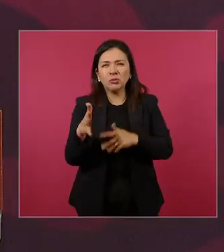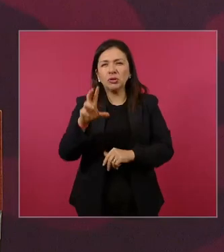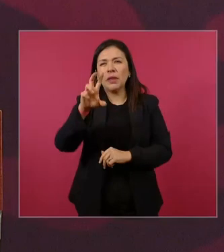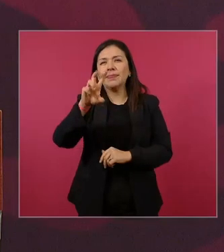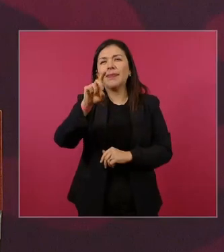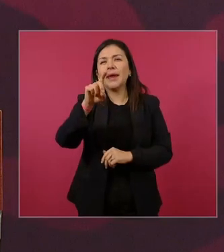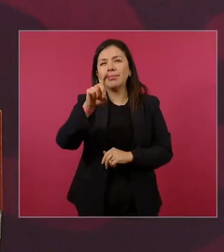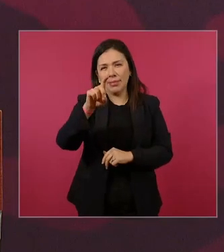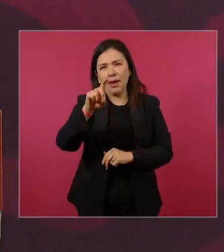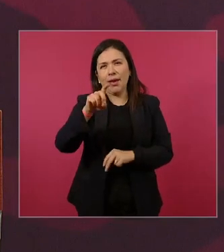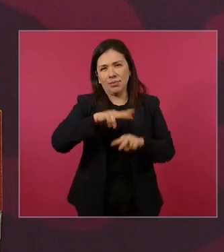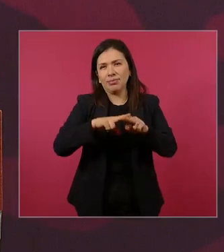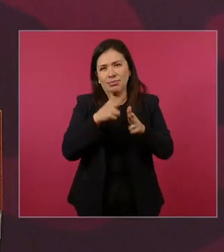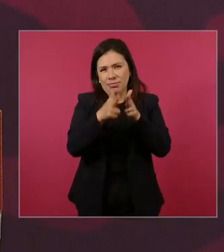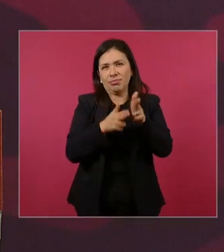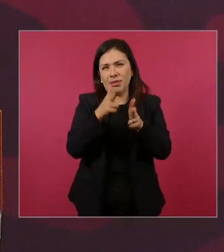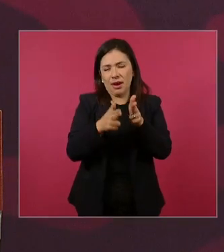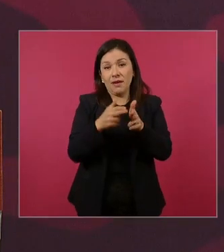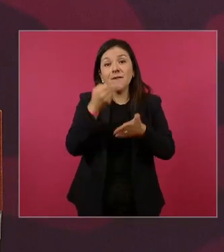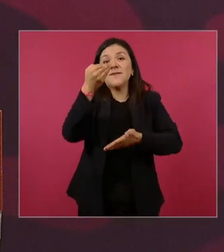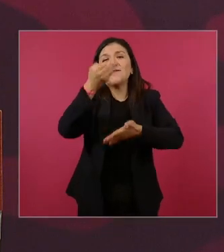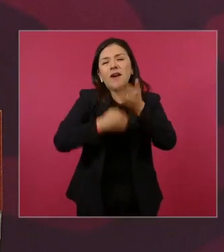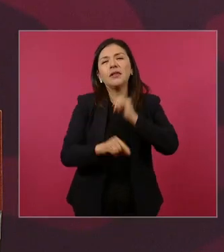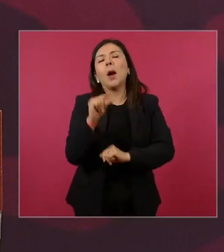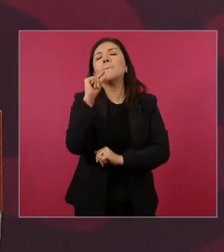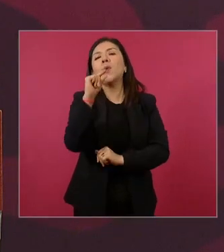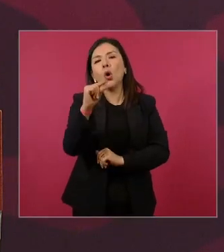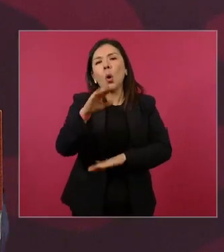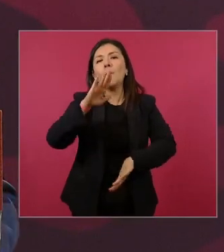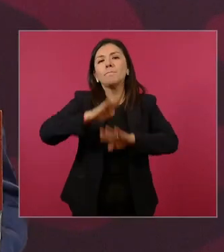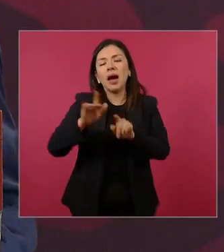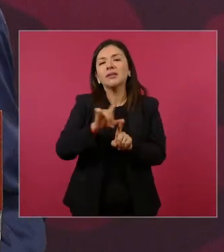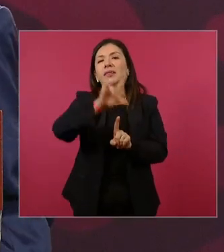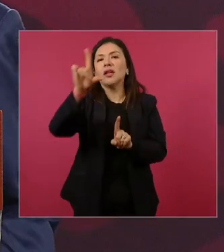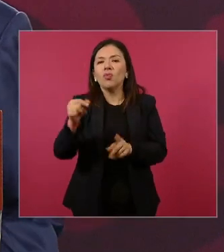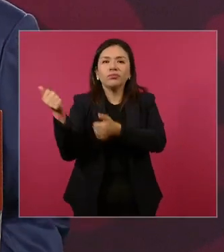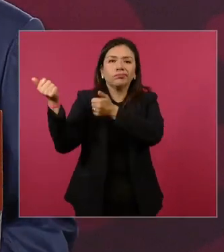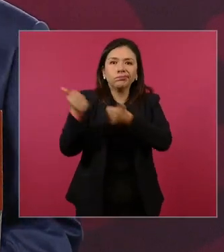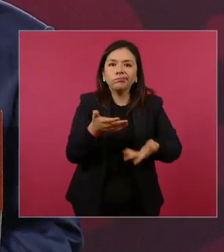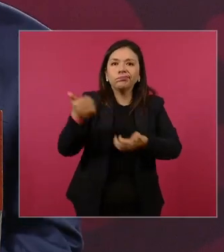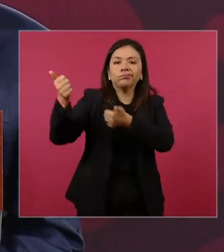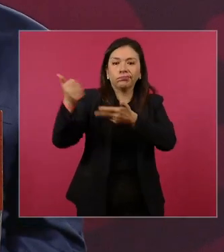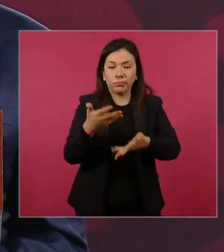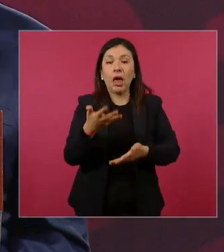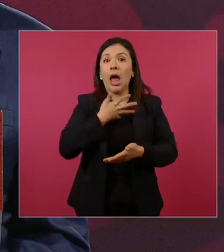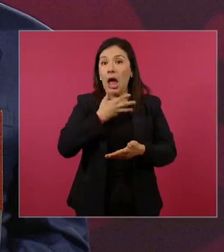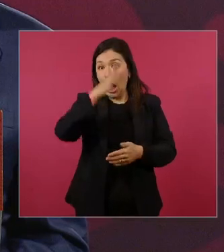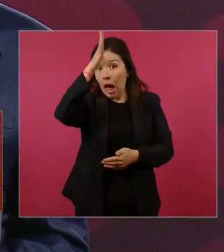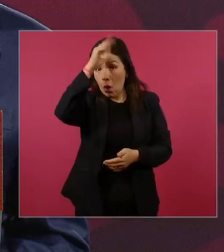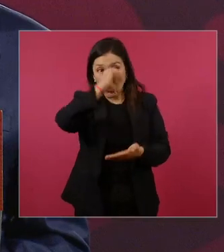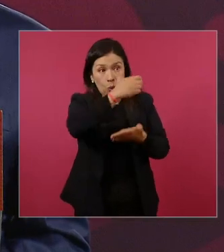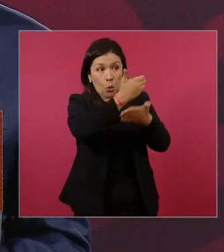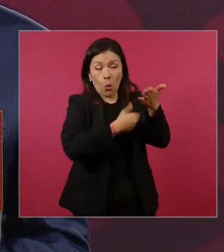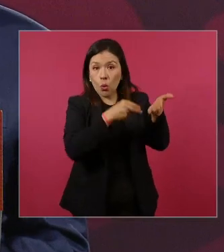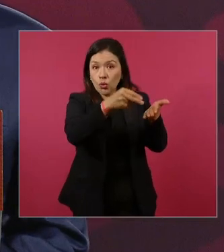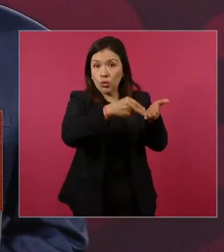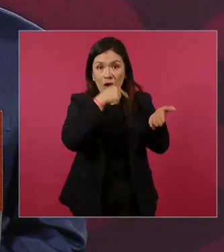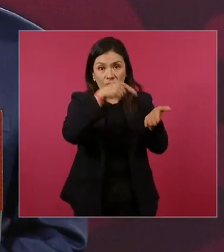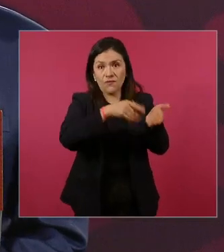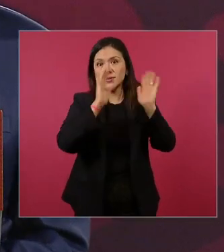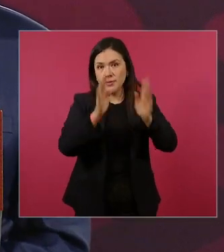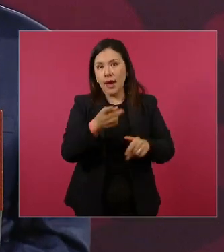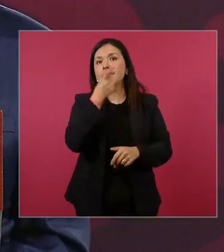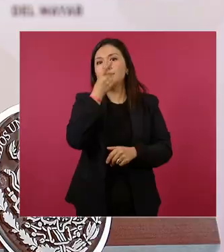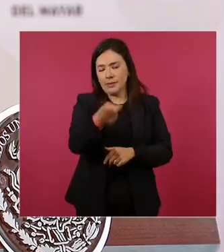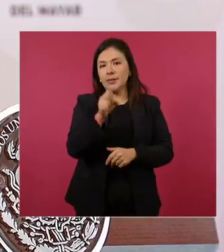quedar pocos para entregar. Ya está el contrato y se van a ir entregando los